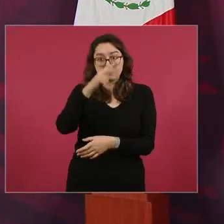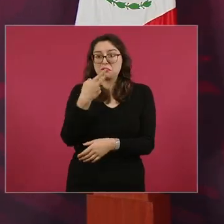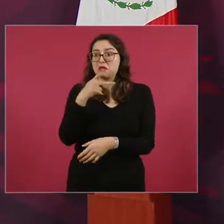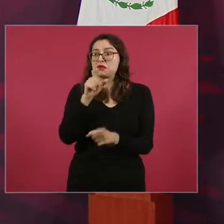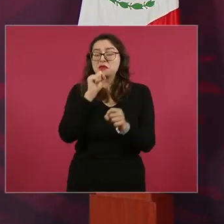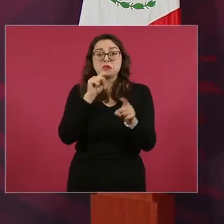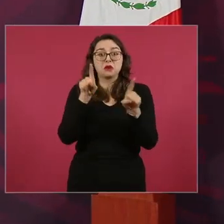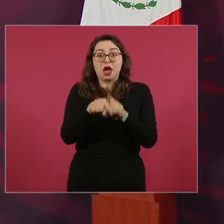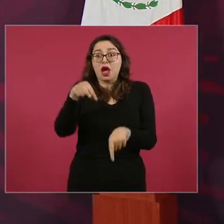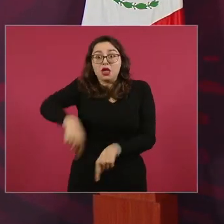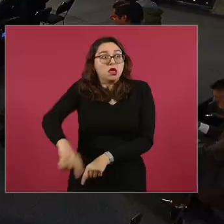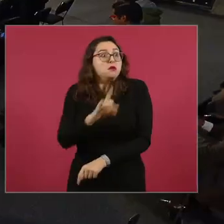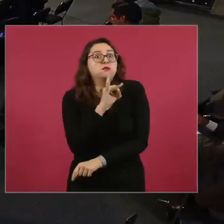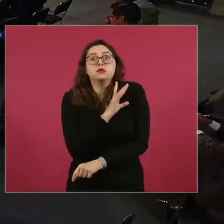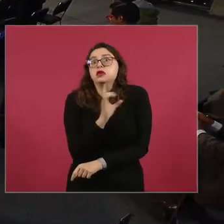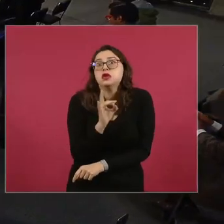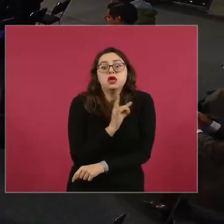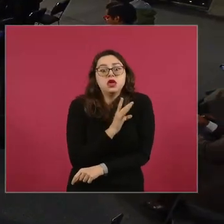segura.